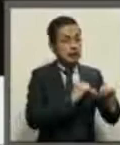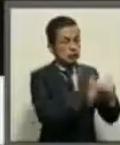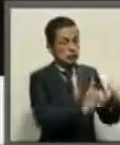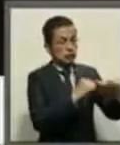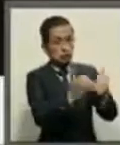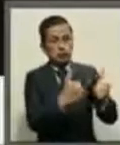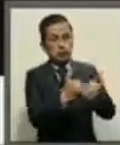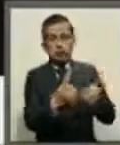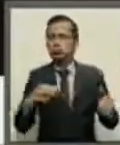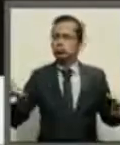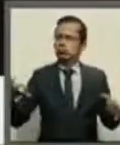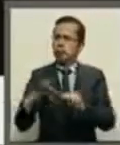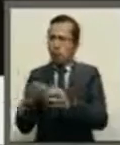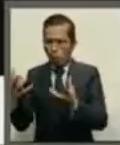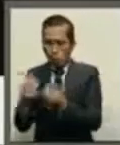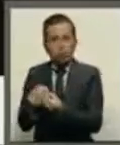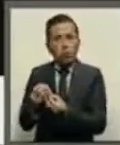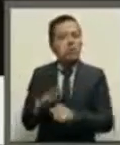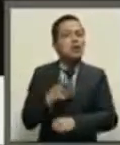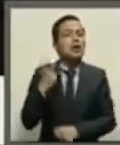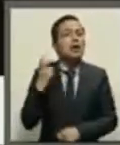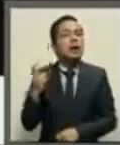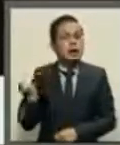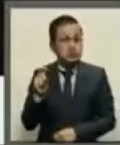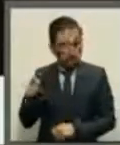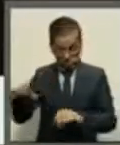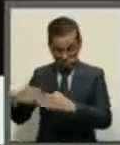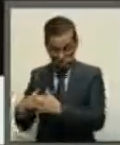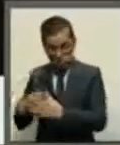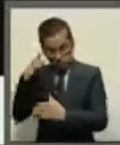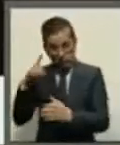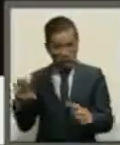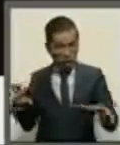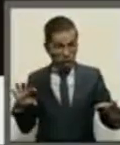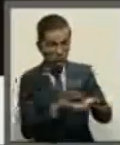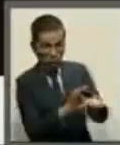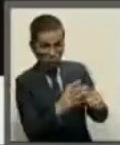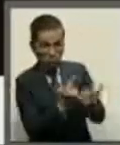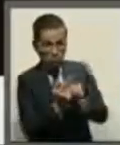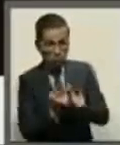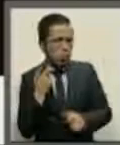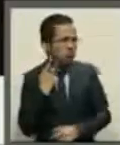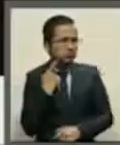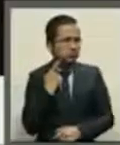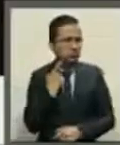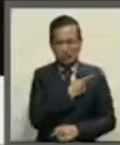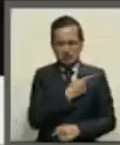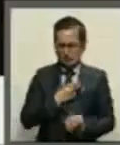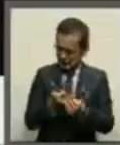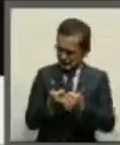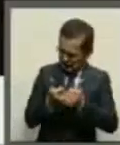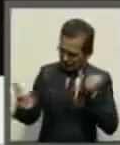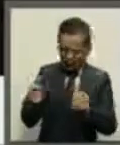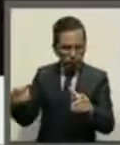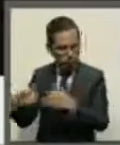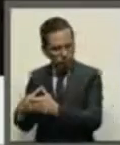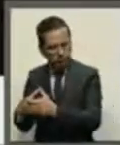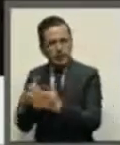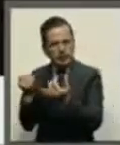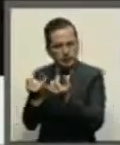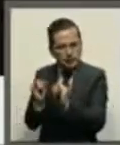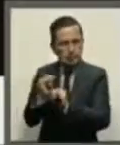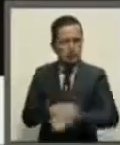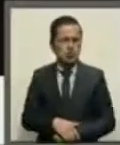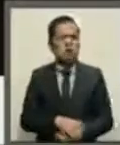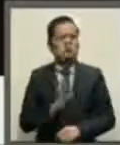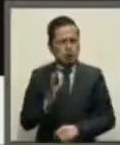debe quedar al margen de las filas partidistas, por lo que a la vista, al paso del tiempo, vemos que se ha procurado que